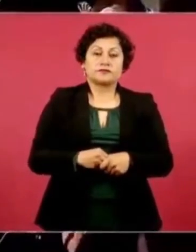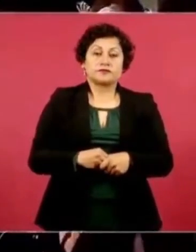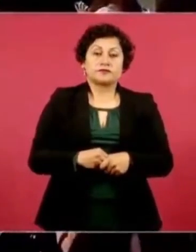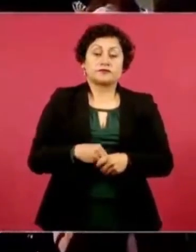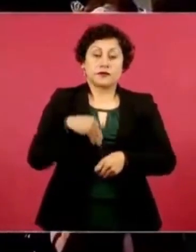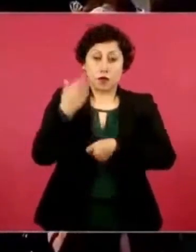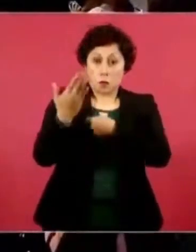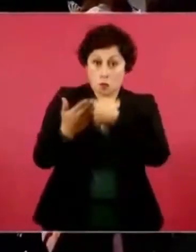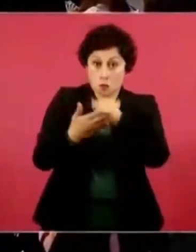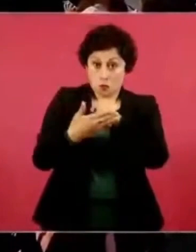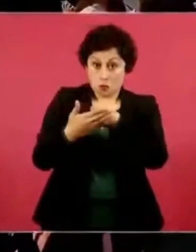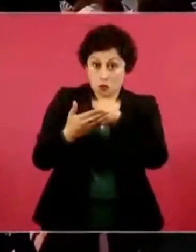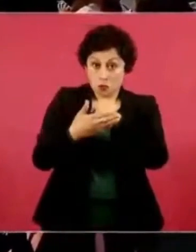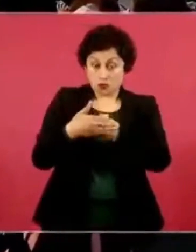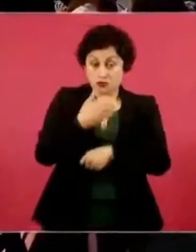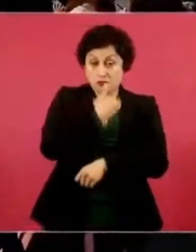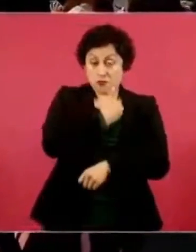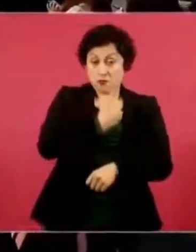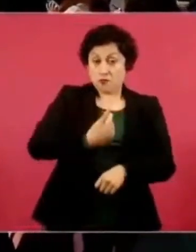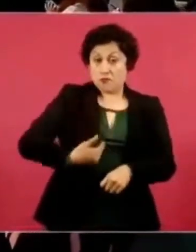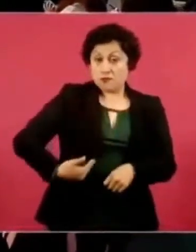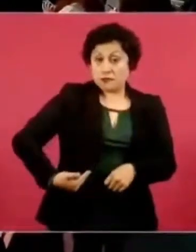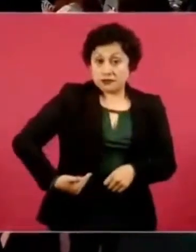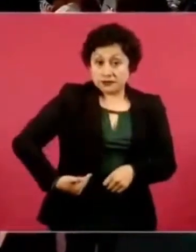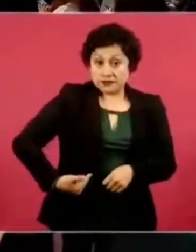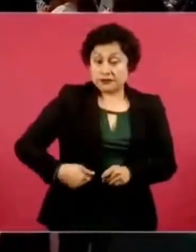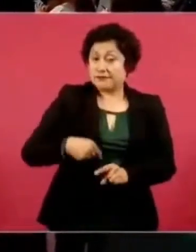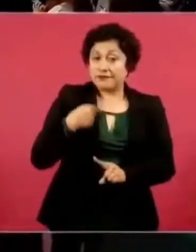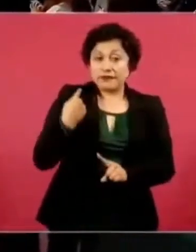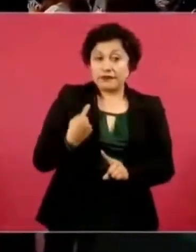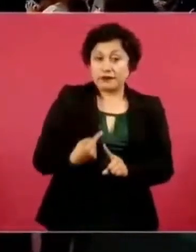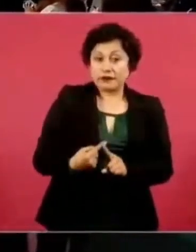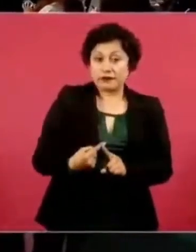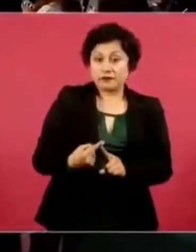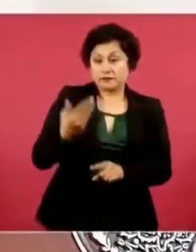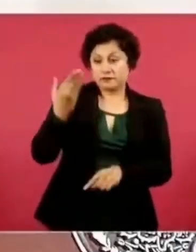a la presidencia, tiene que tener autoridad moral.